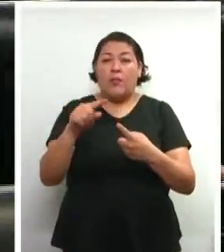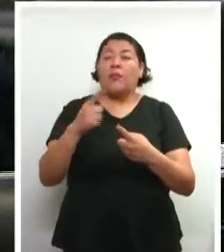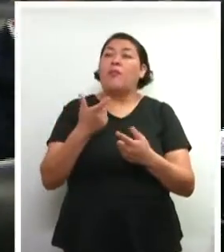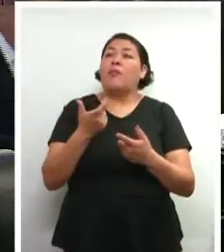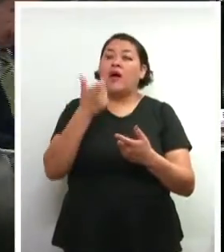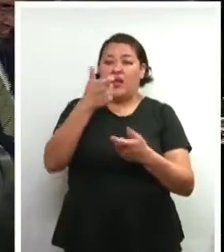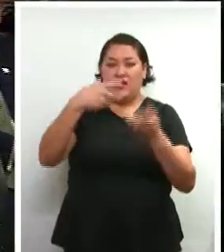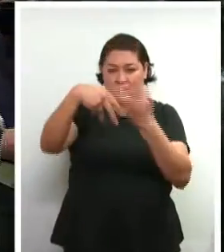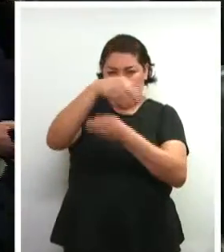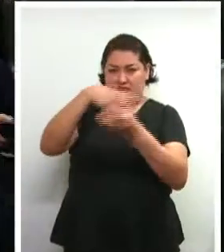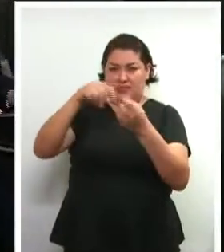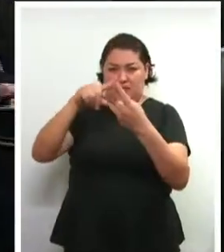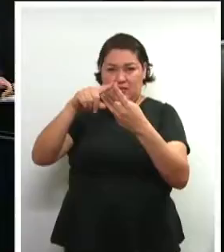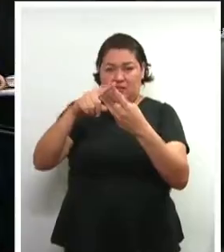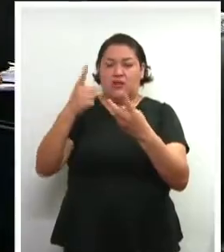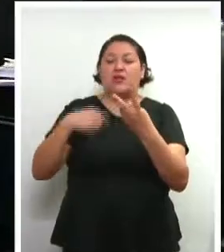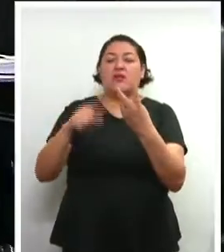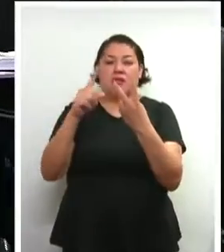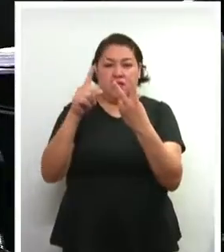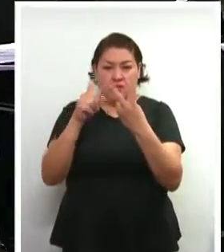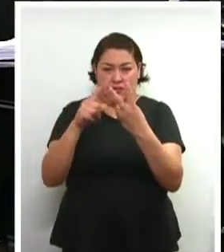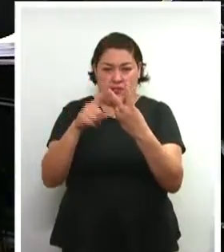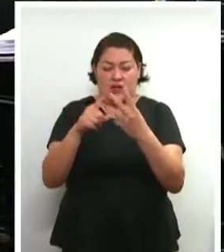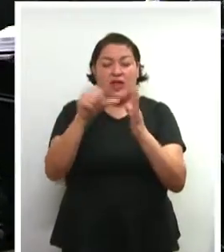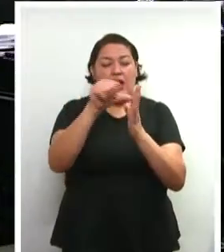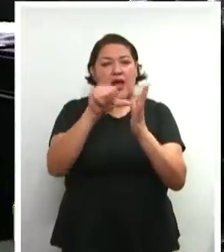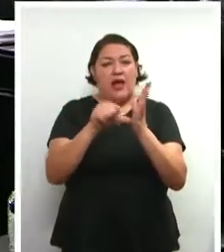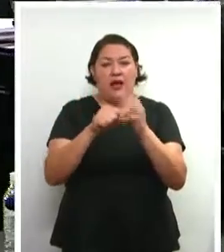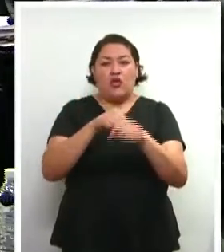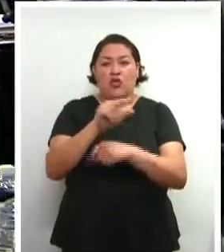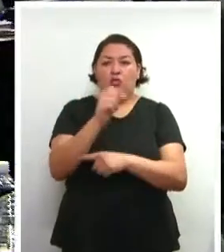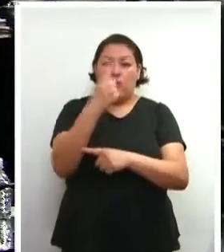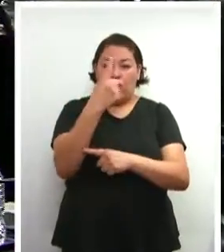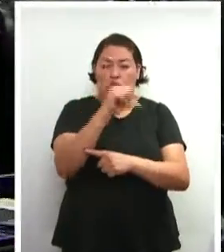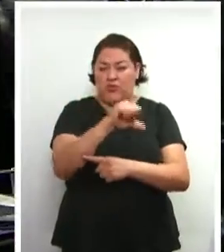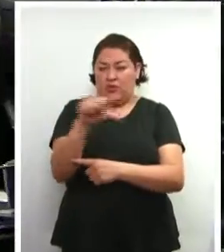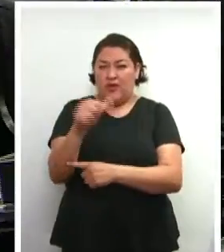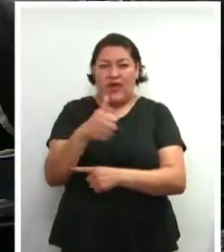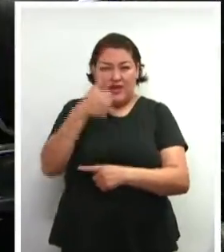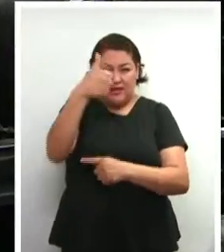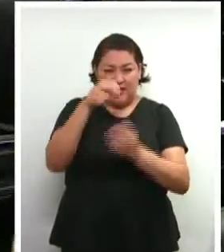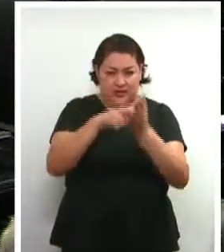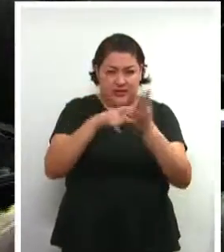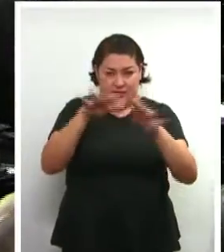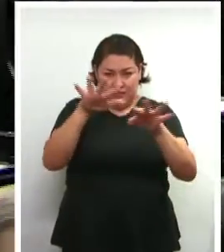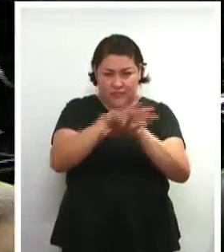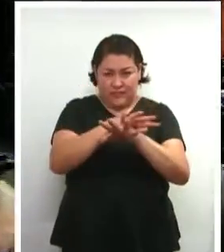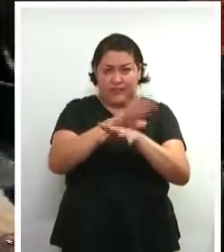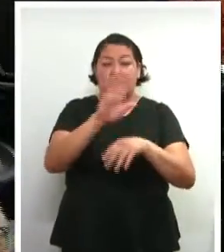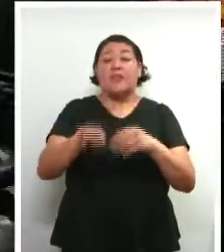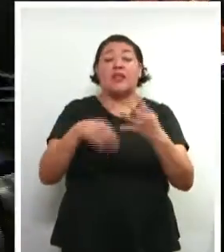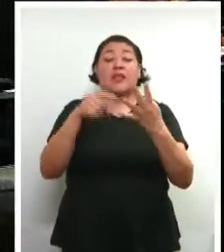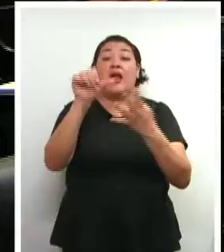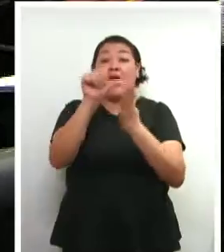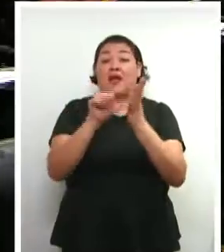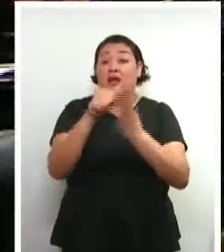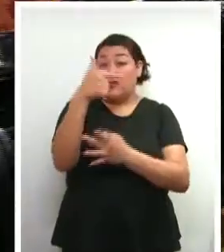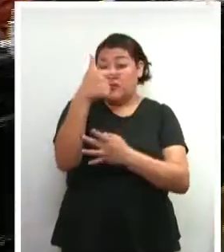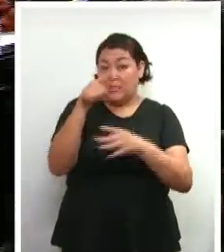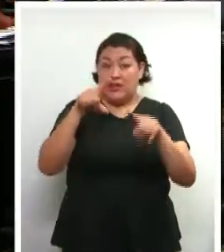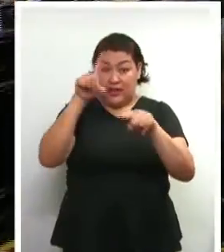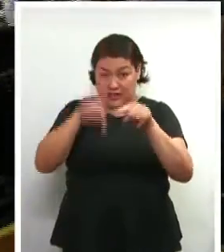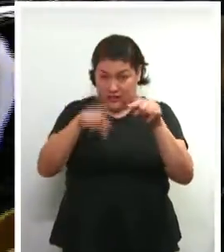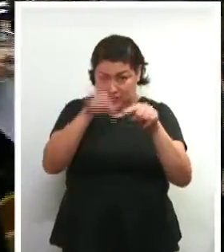Ciudad de México, la iniciativa que modifica los artículos 1 al 6 y elimina el artículo 7 en materia de